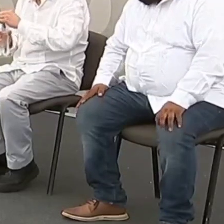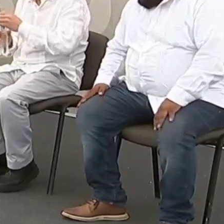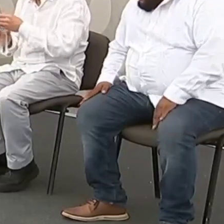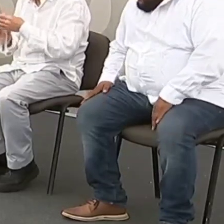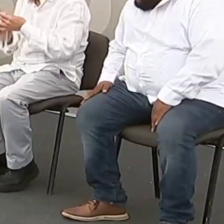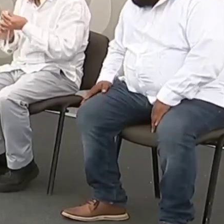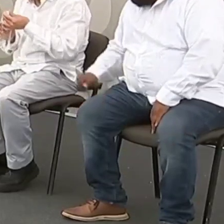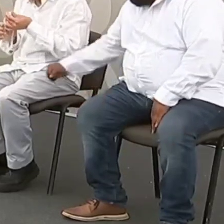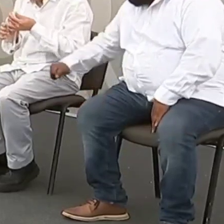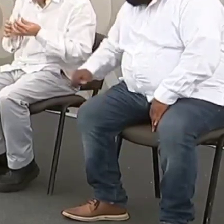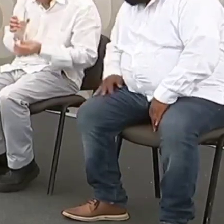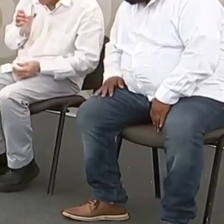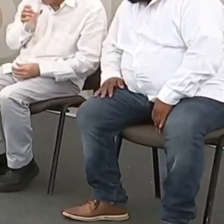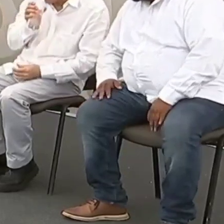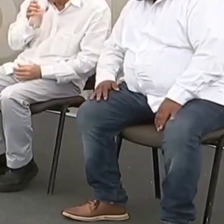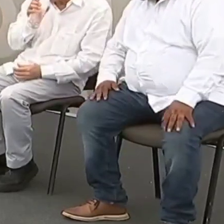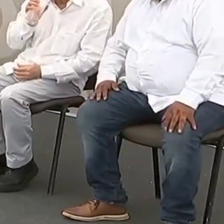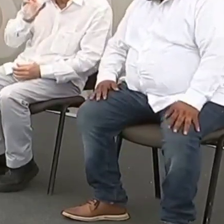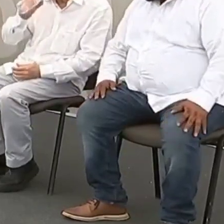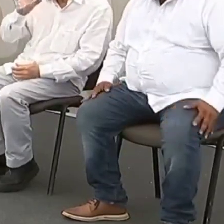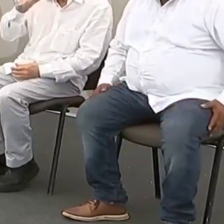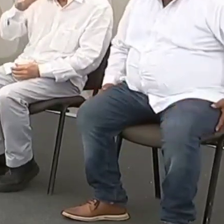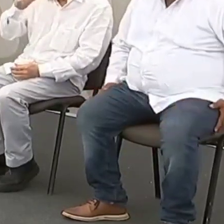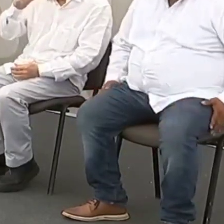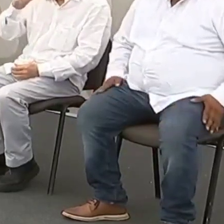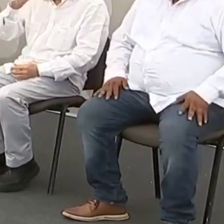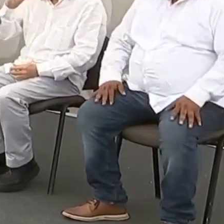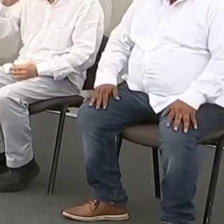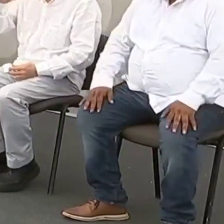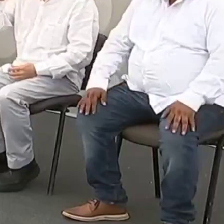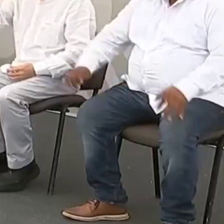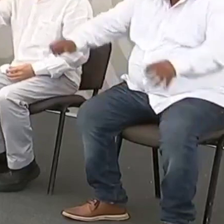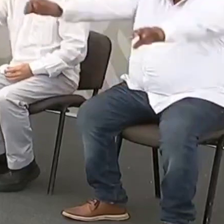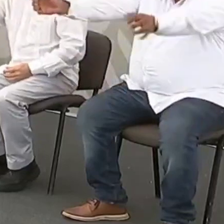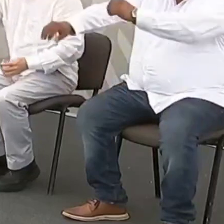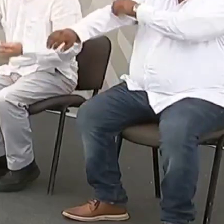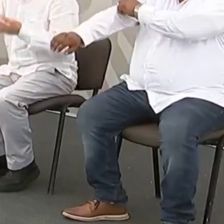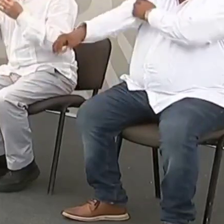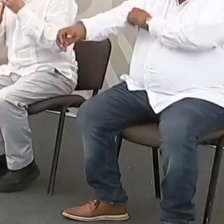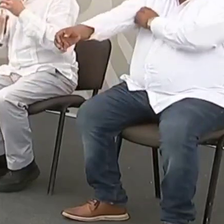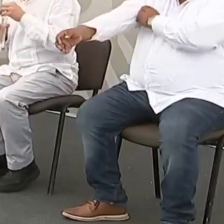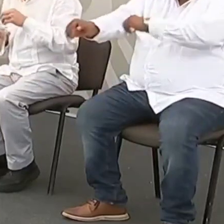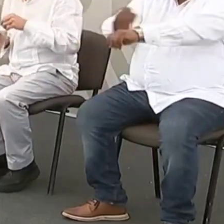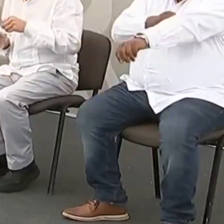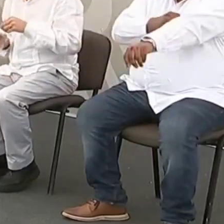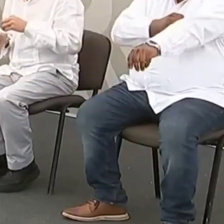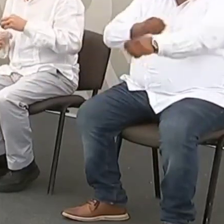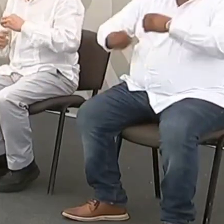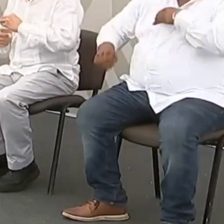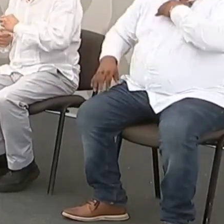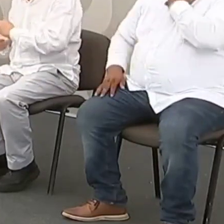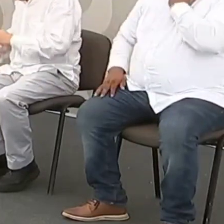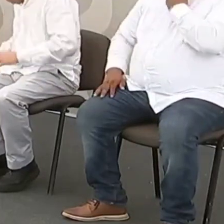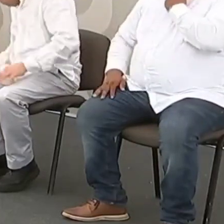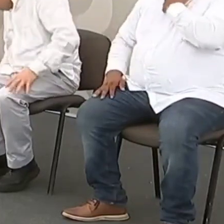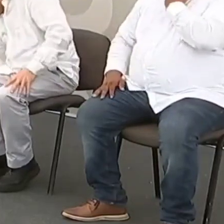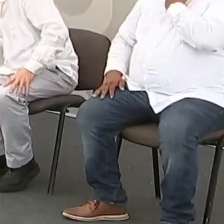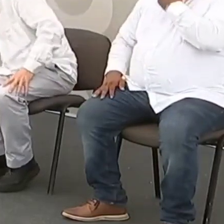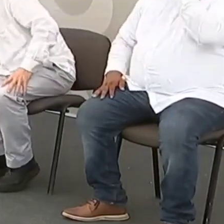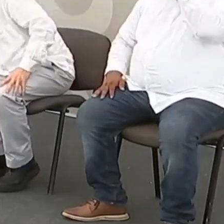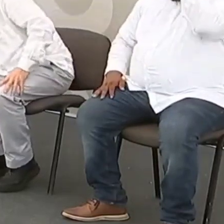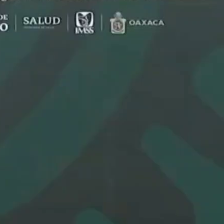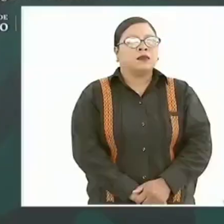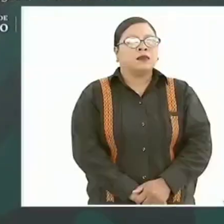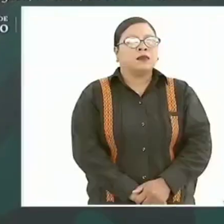Saludamos con mucho cariño y con mucho aprecio al ciudadano presidente de la República, presidente de los